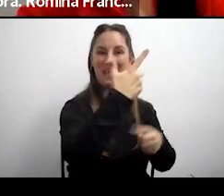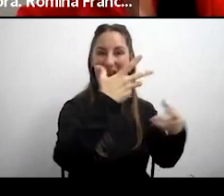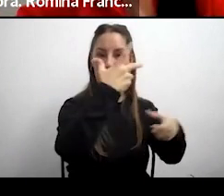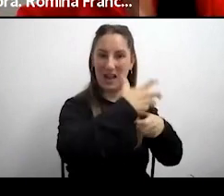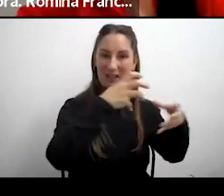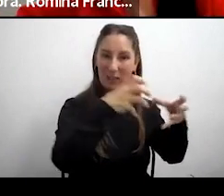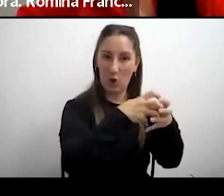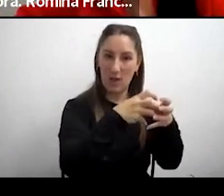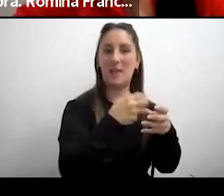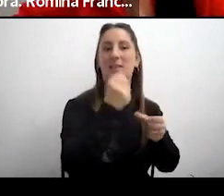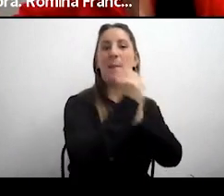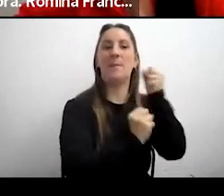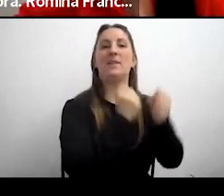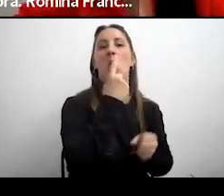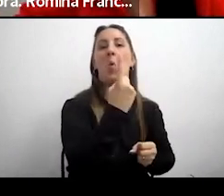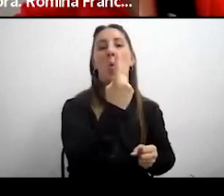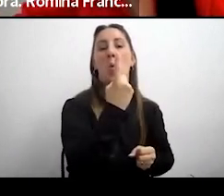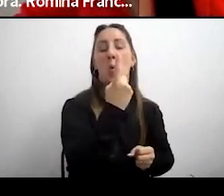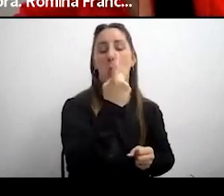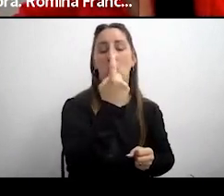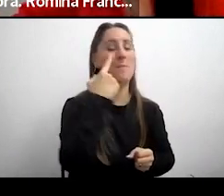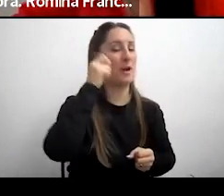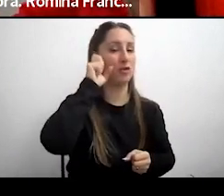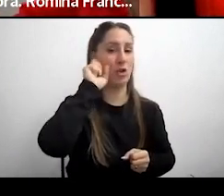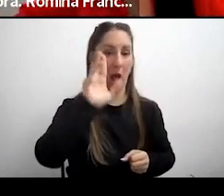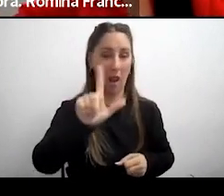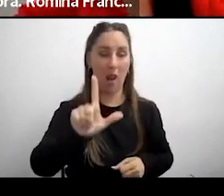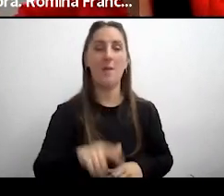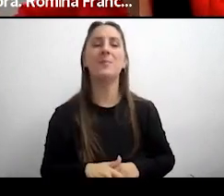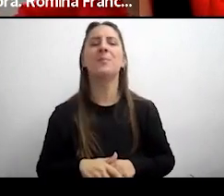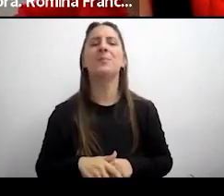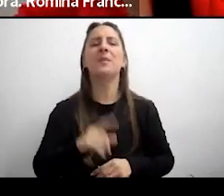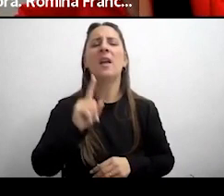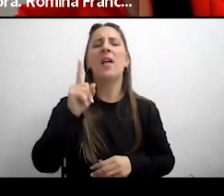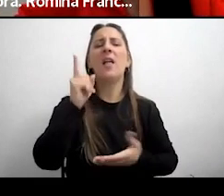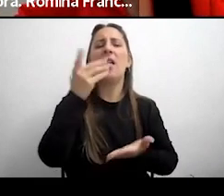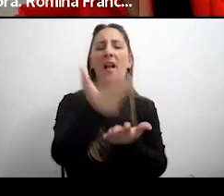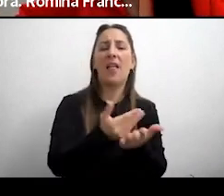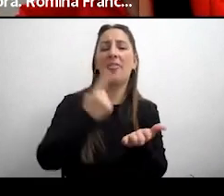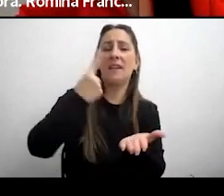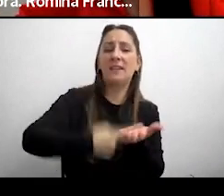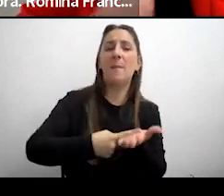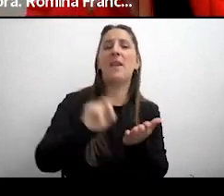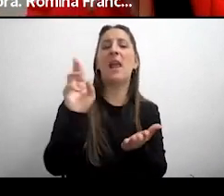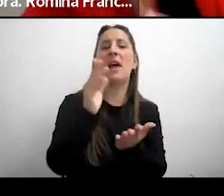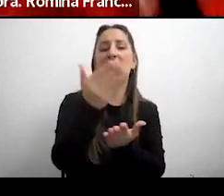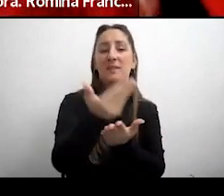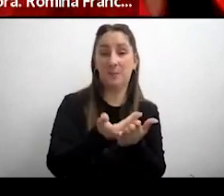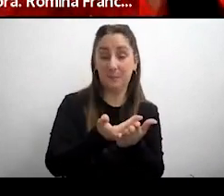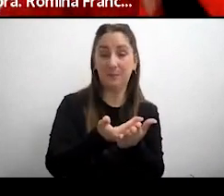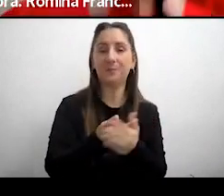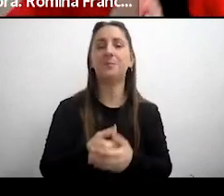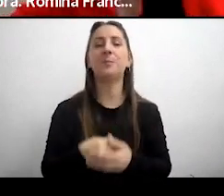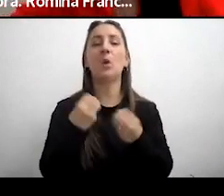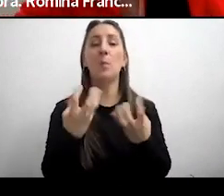empresas unipersonales. ¿Por qué también me remito al dictamen y a la circular? Porque en